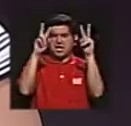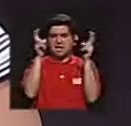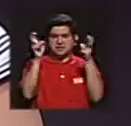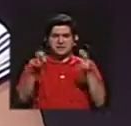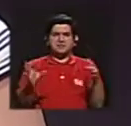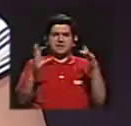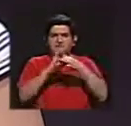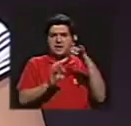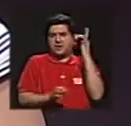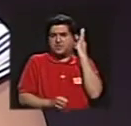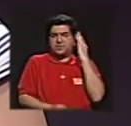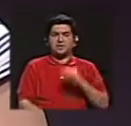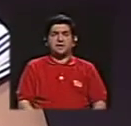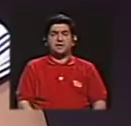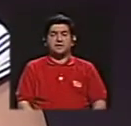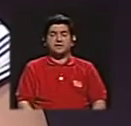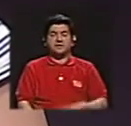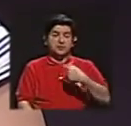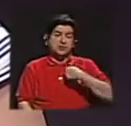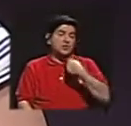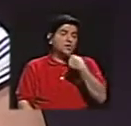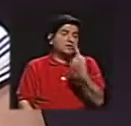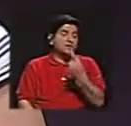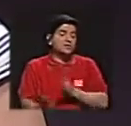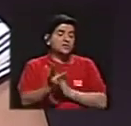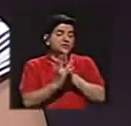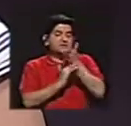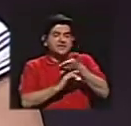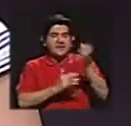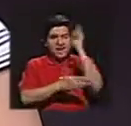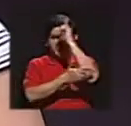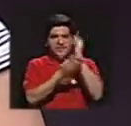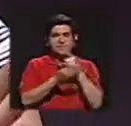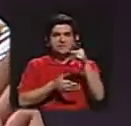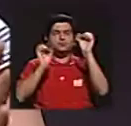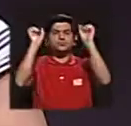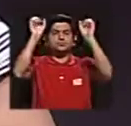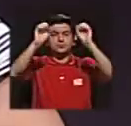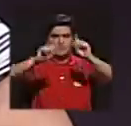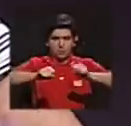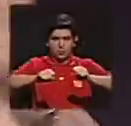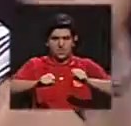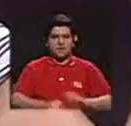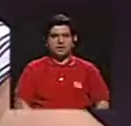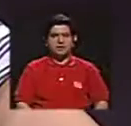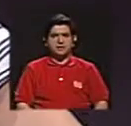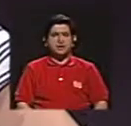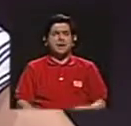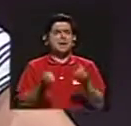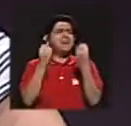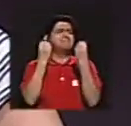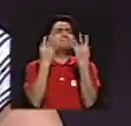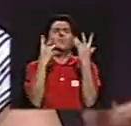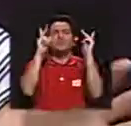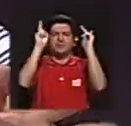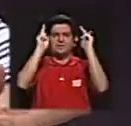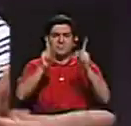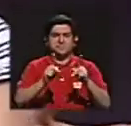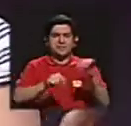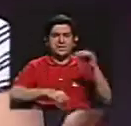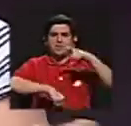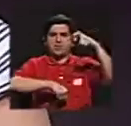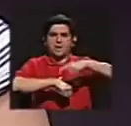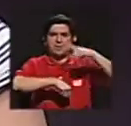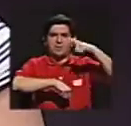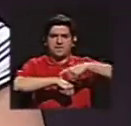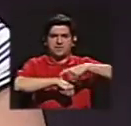feminismo. Lo que quiero decir es que por medio del arte usted lanza a una gran cantidad de gente, al mismo